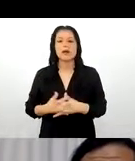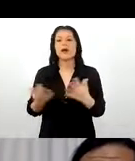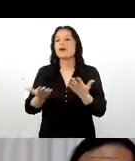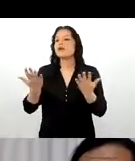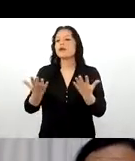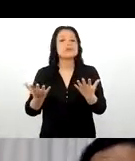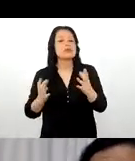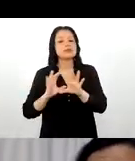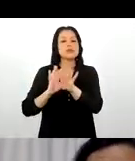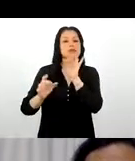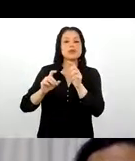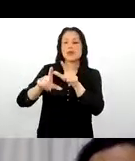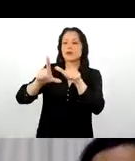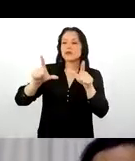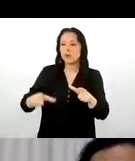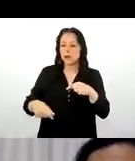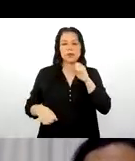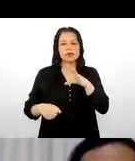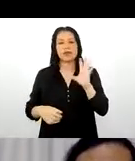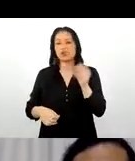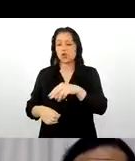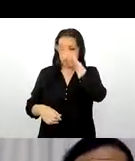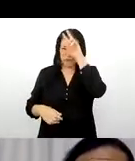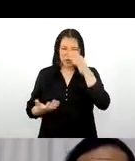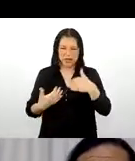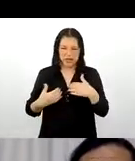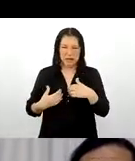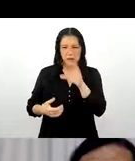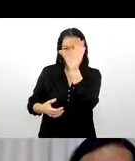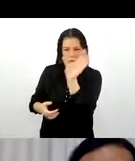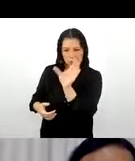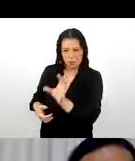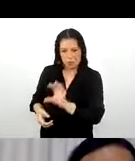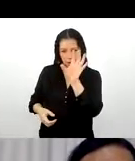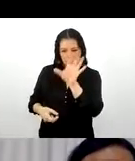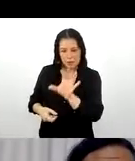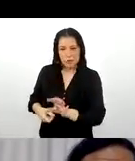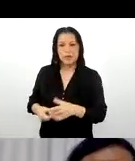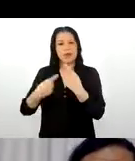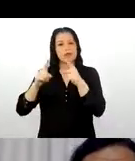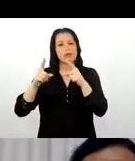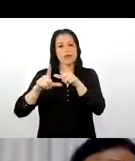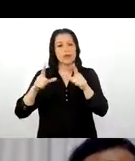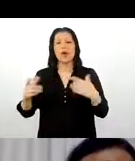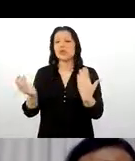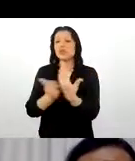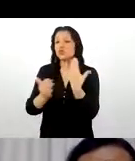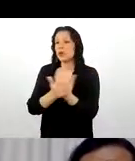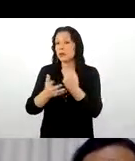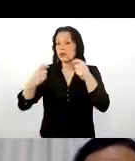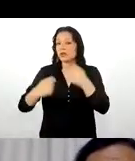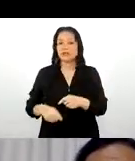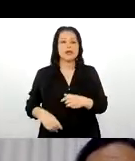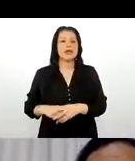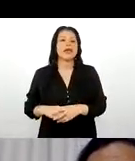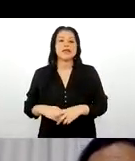¿dónde se encuentran? Como mencionaba, a nivel nacional tenemos un gran número de estos emprendimientos, 72 emprendimientos